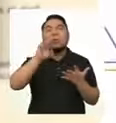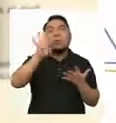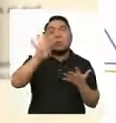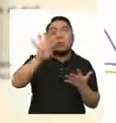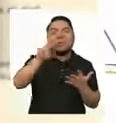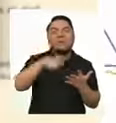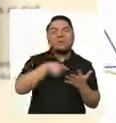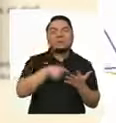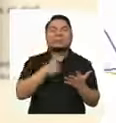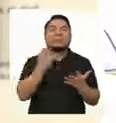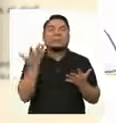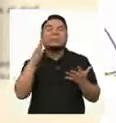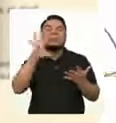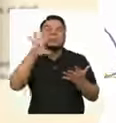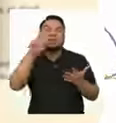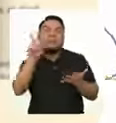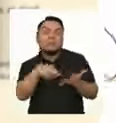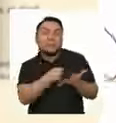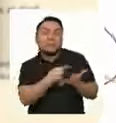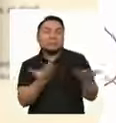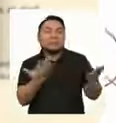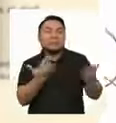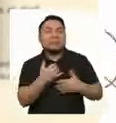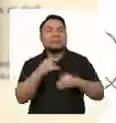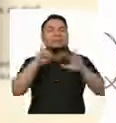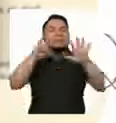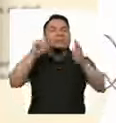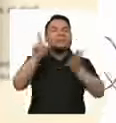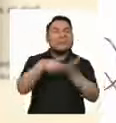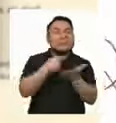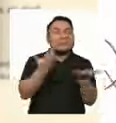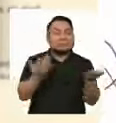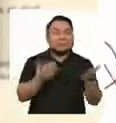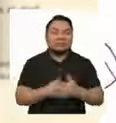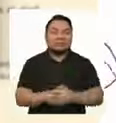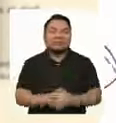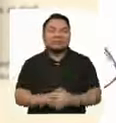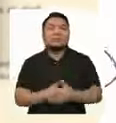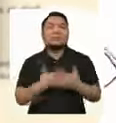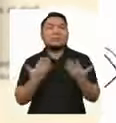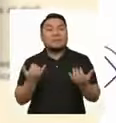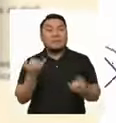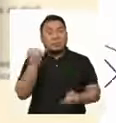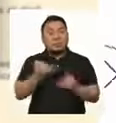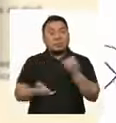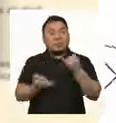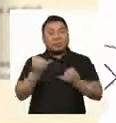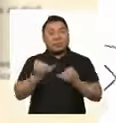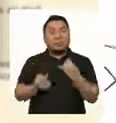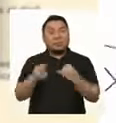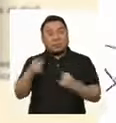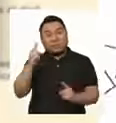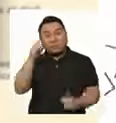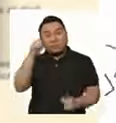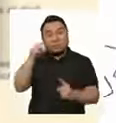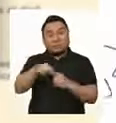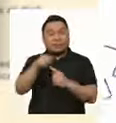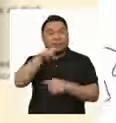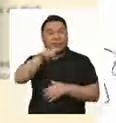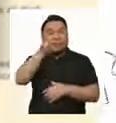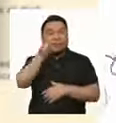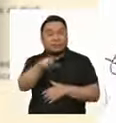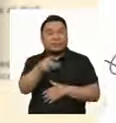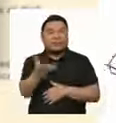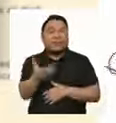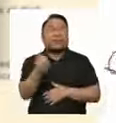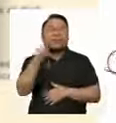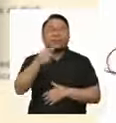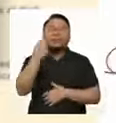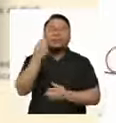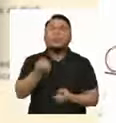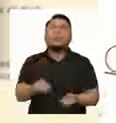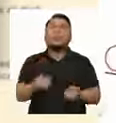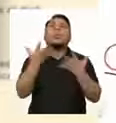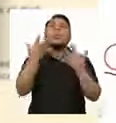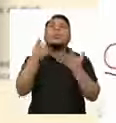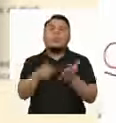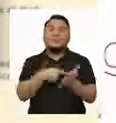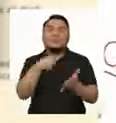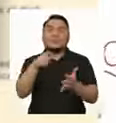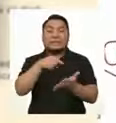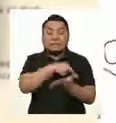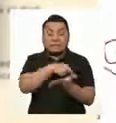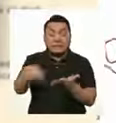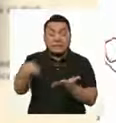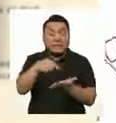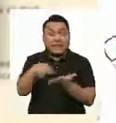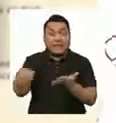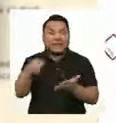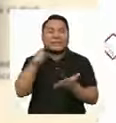4, 5, 6. Por último, el objetivo de esta pregunta fue conocer cuántas veces a la